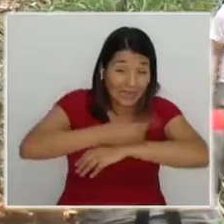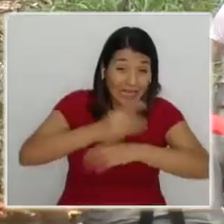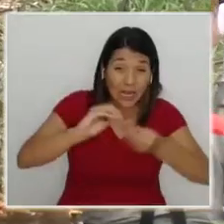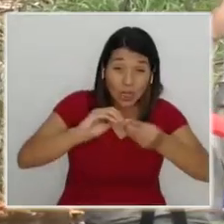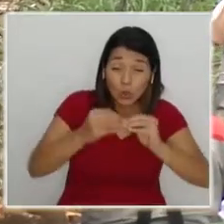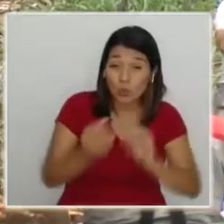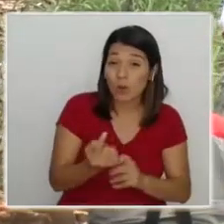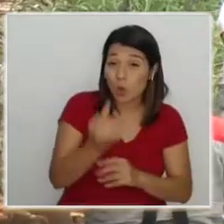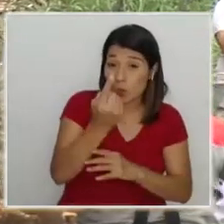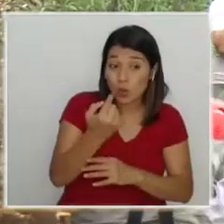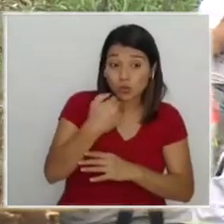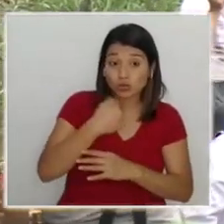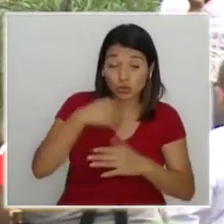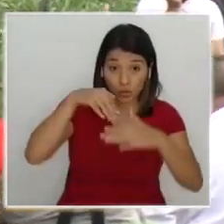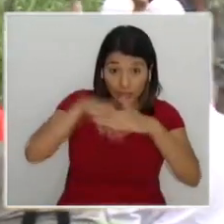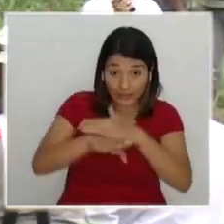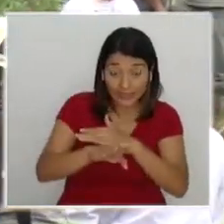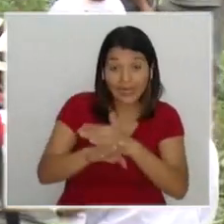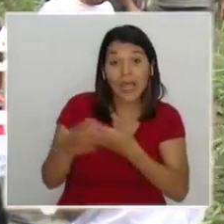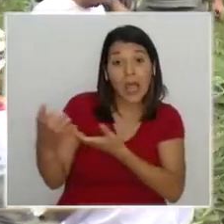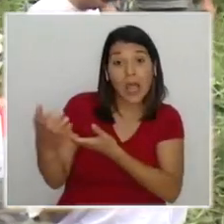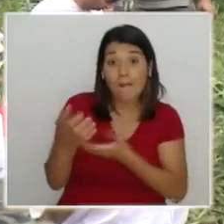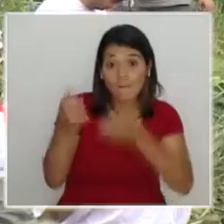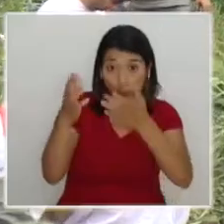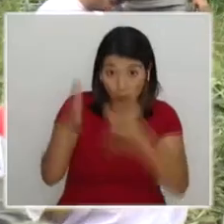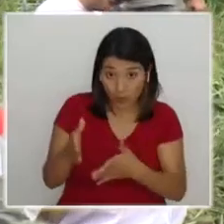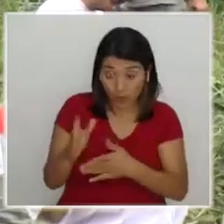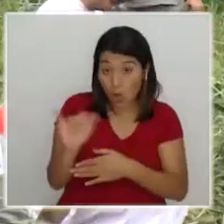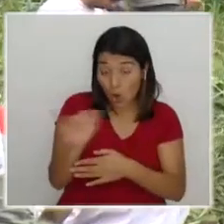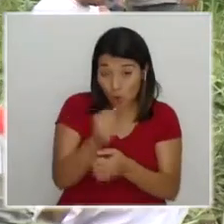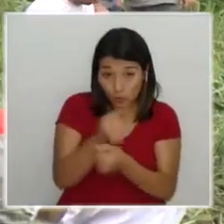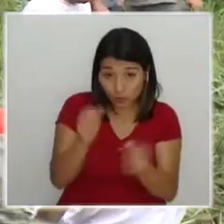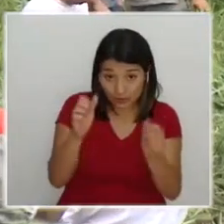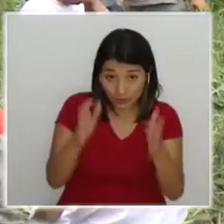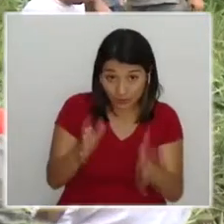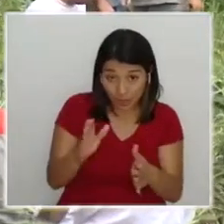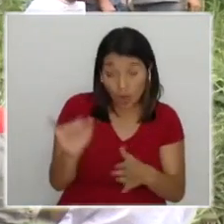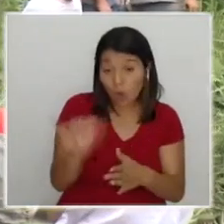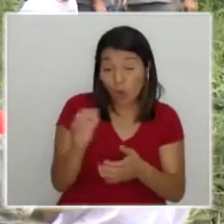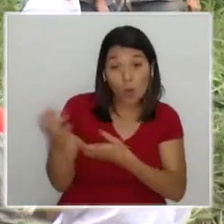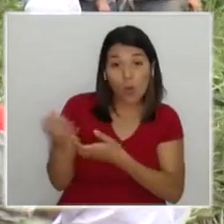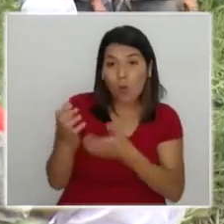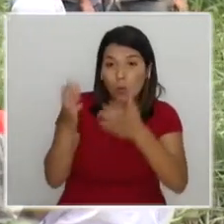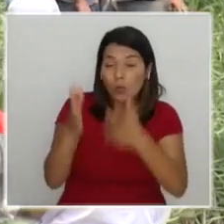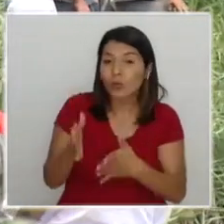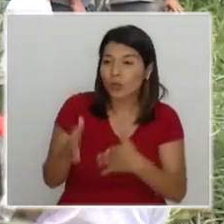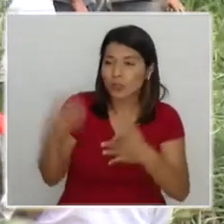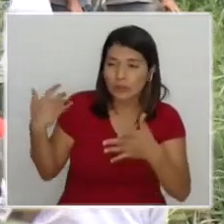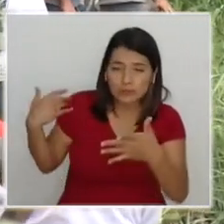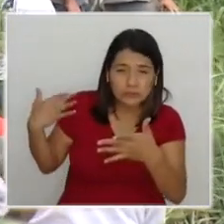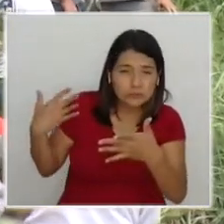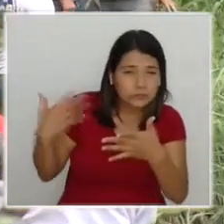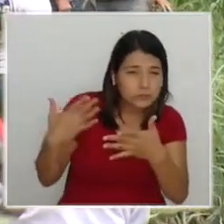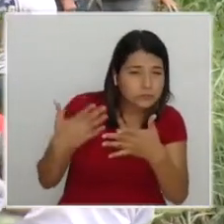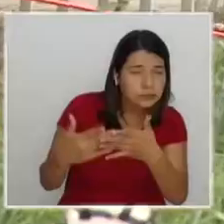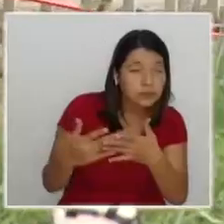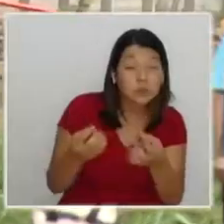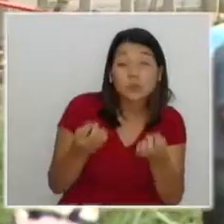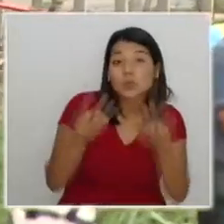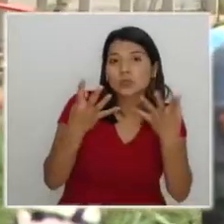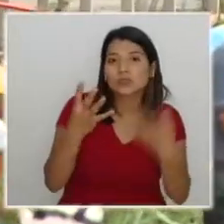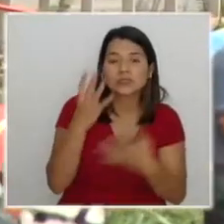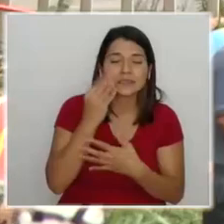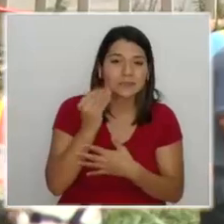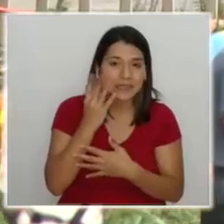ingresé al Cuerpo de Bomberos como rescatista, como bombero, han sido muchísimas las experiencias, y